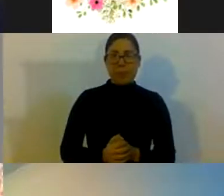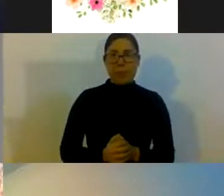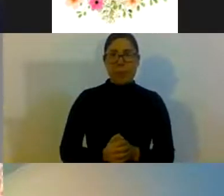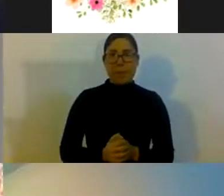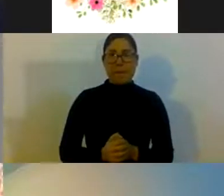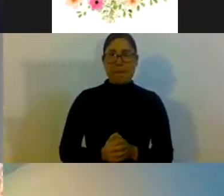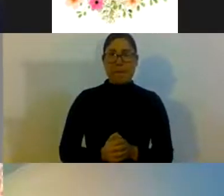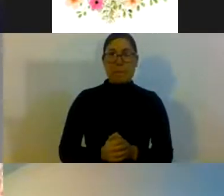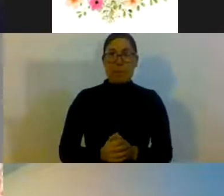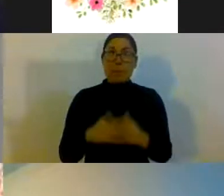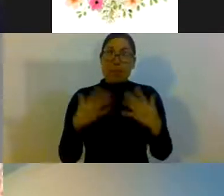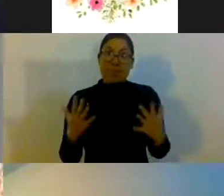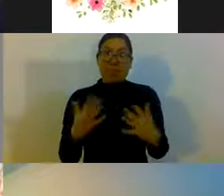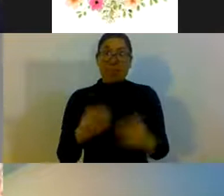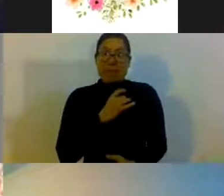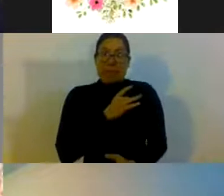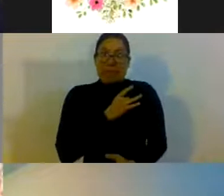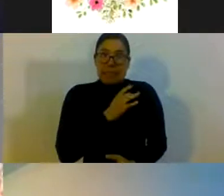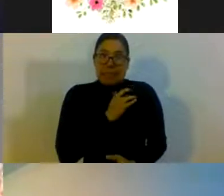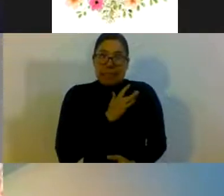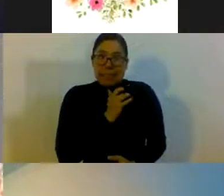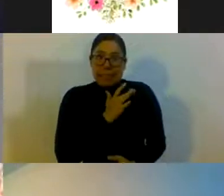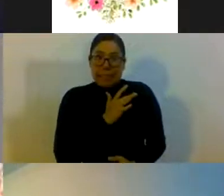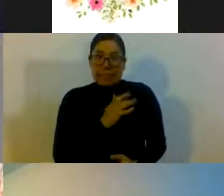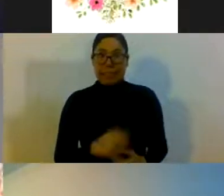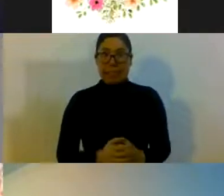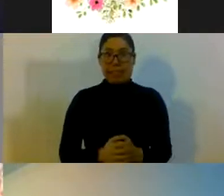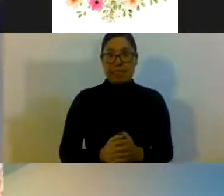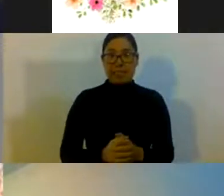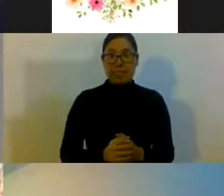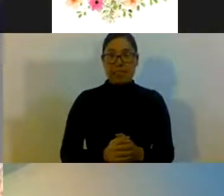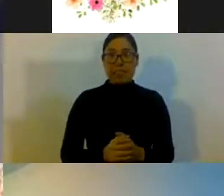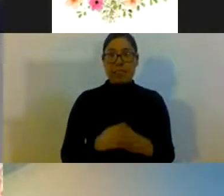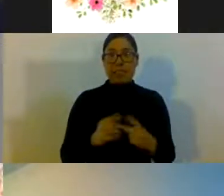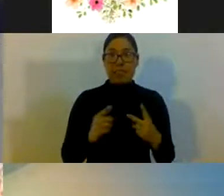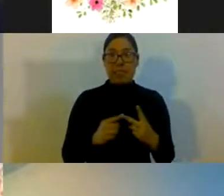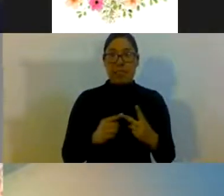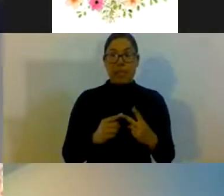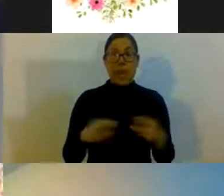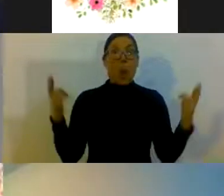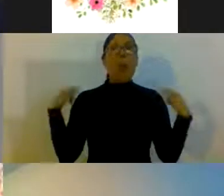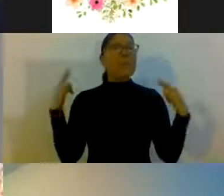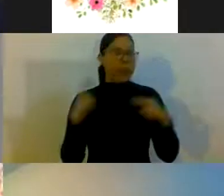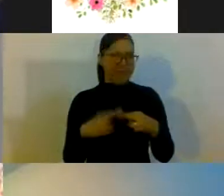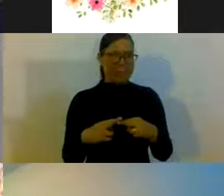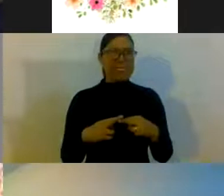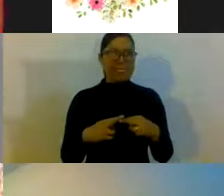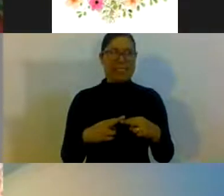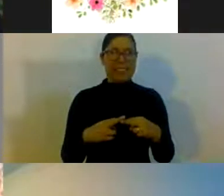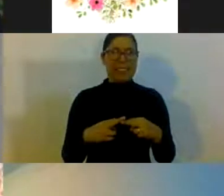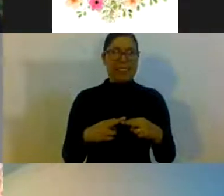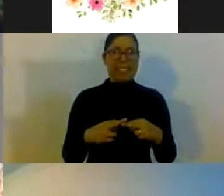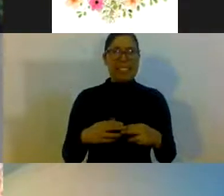Miedo. Muchas gracias, miedo. La maestra, preguntábamos ahorita, ¿cuál sería